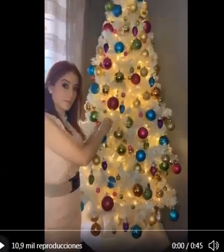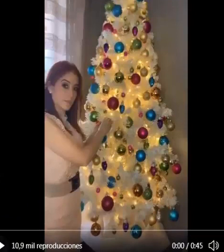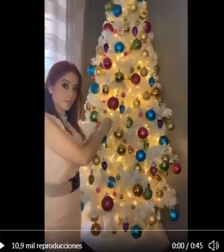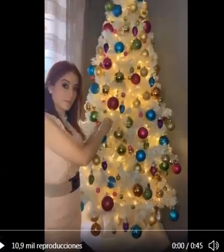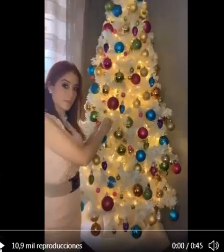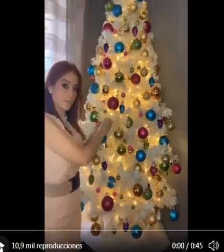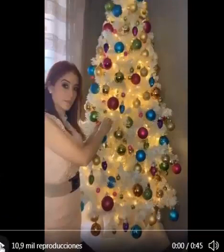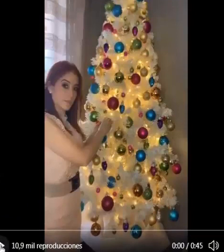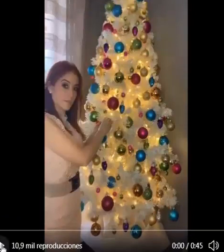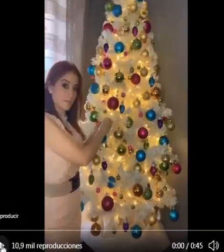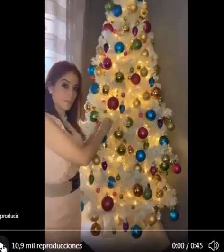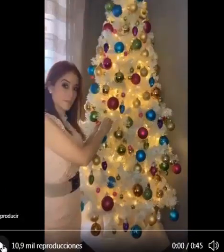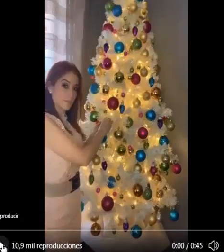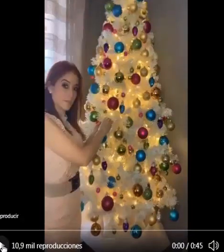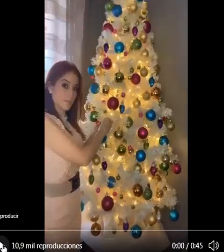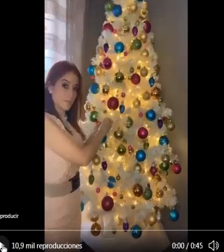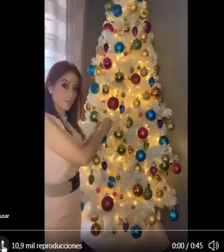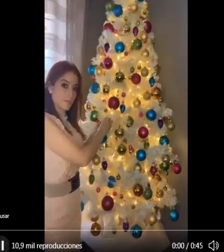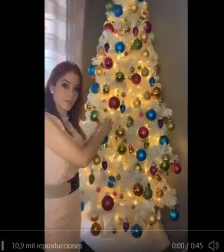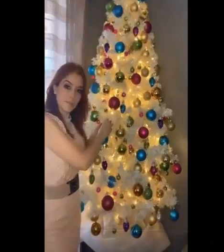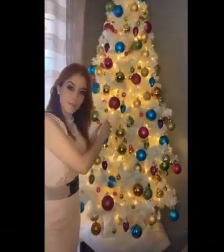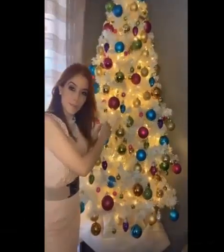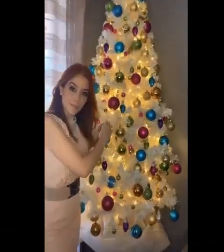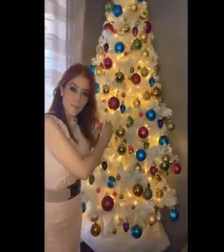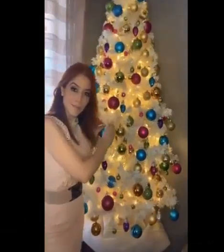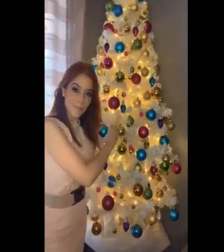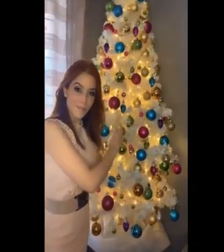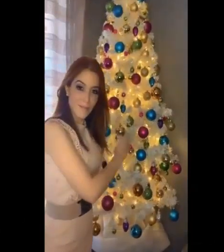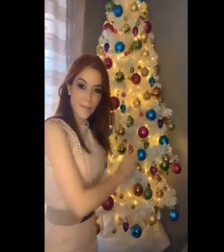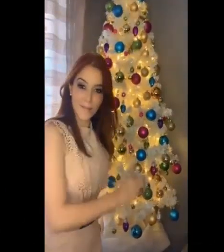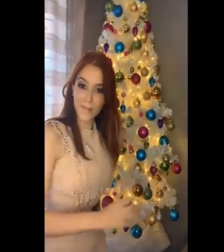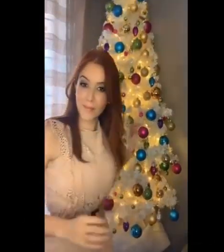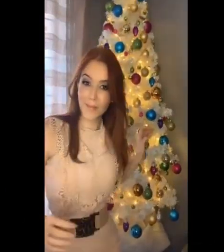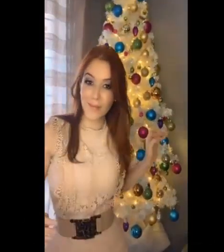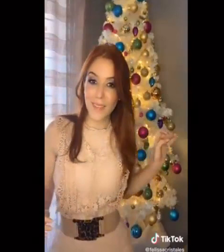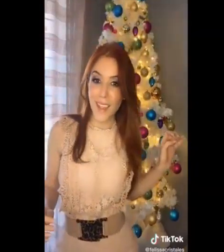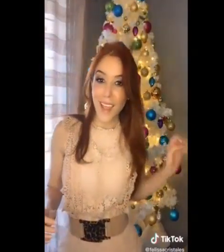tiene 10.000 reproducciones. Vamos a escucharla.